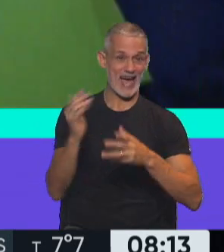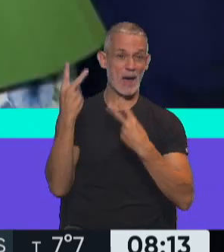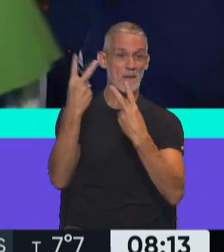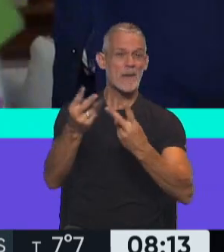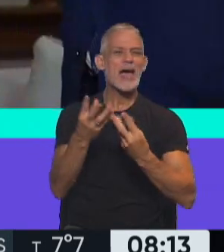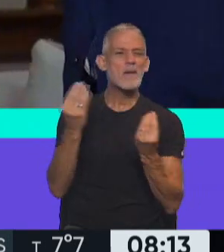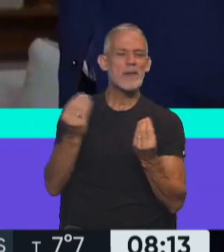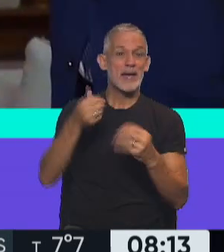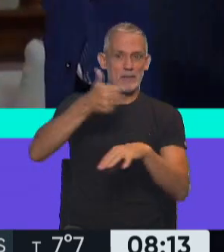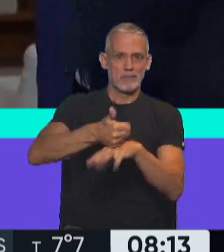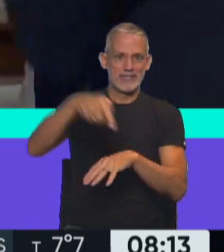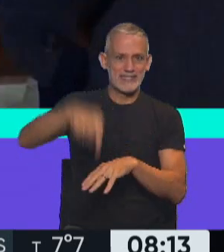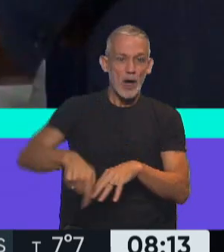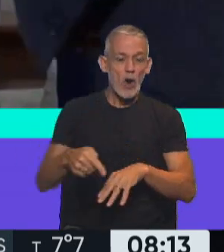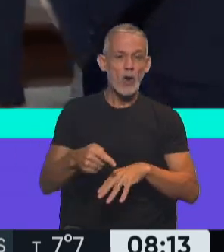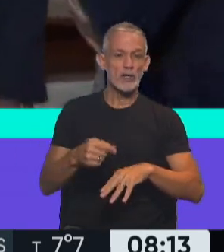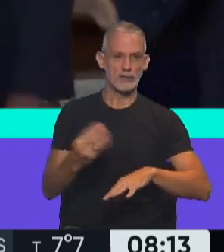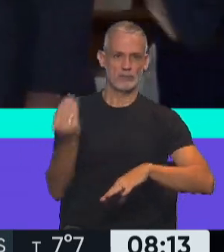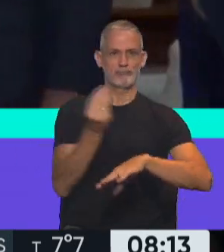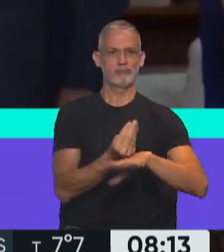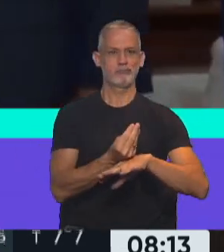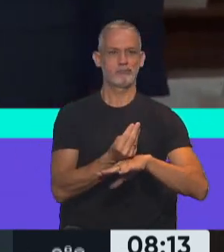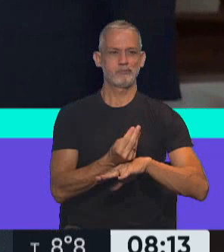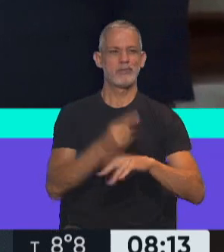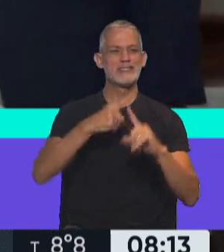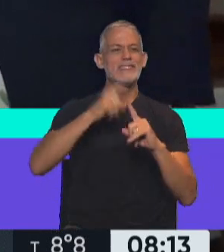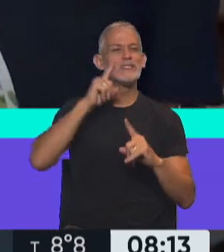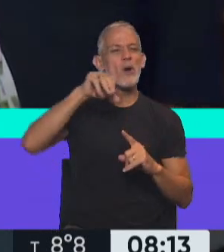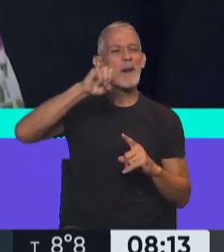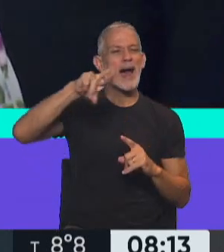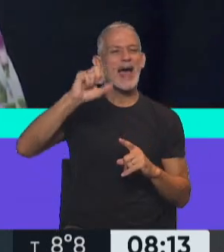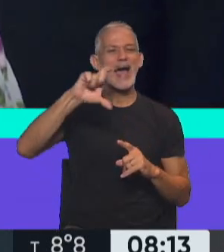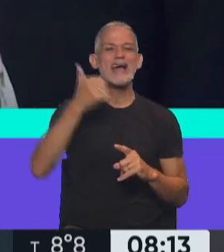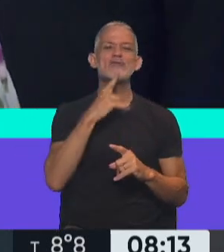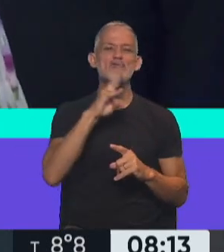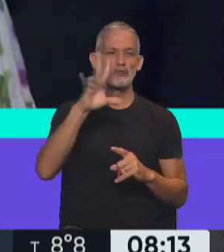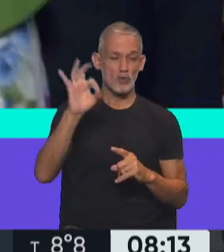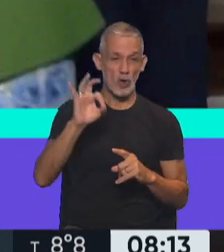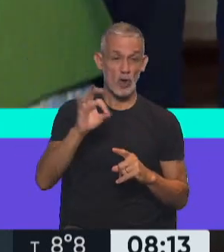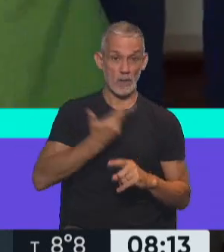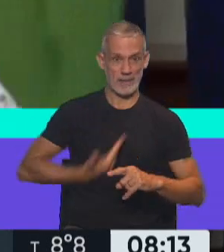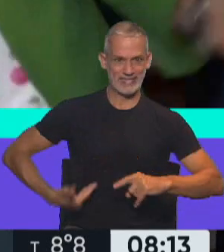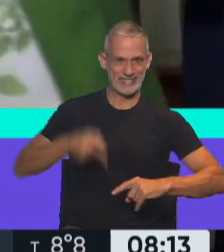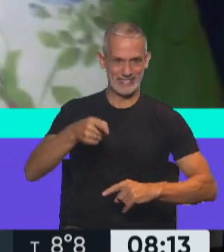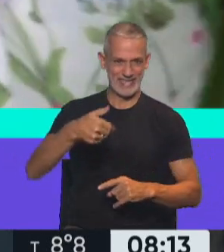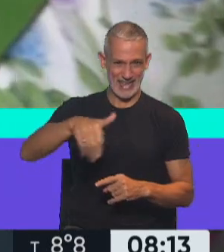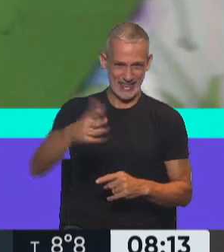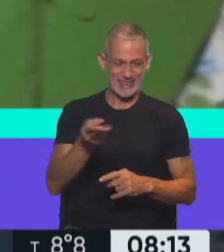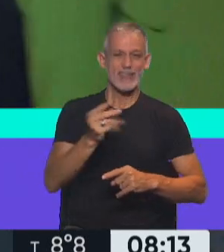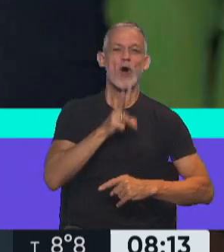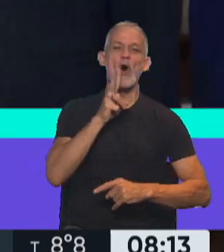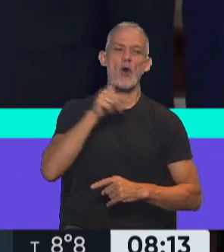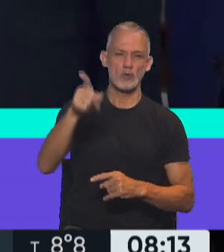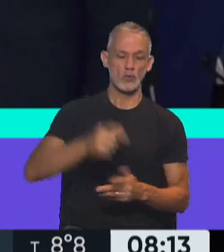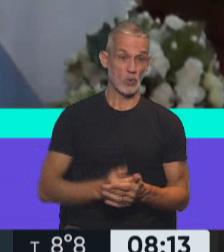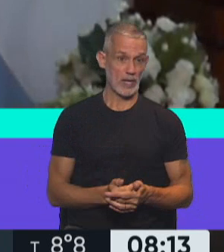estar presente hoy en la asunción de Xiomara Castro como futura presidenta de Honduras.